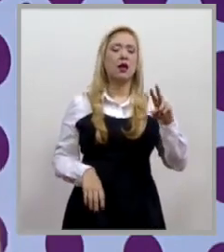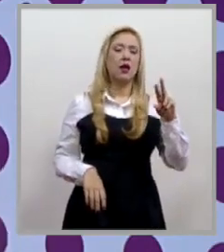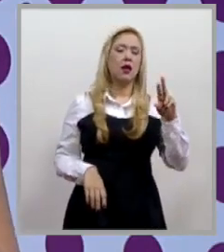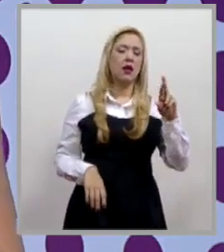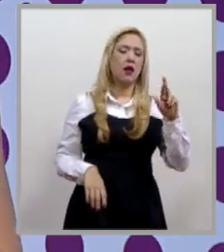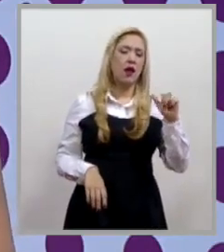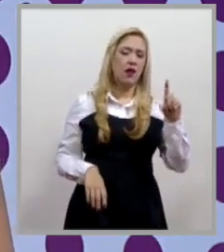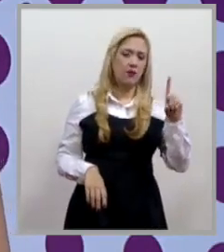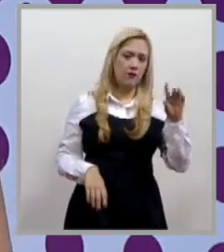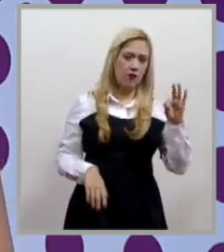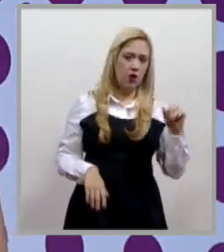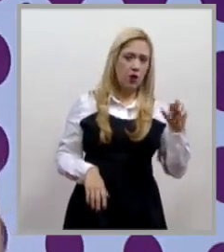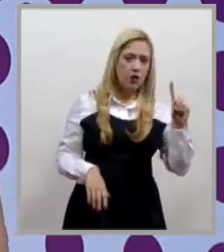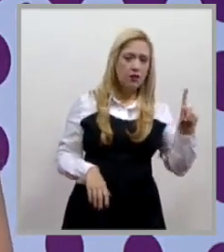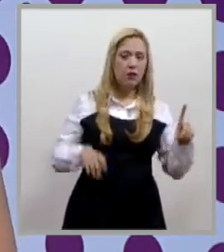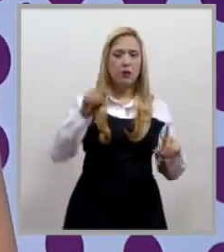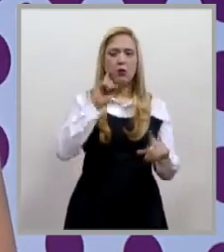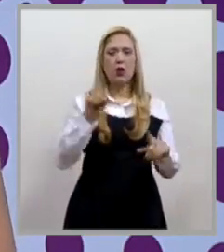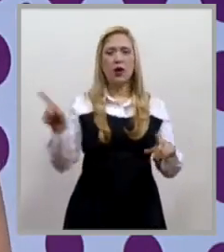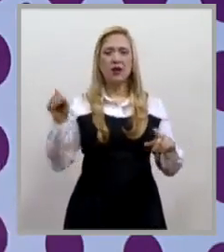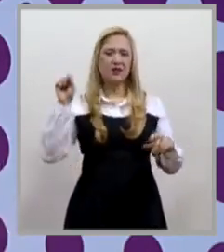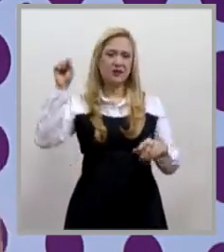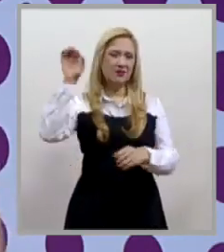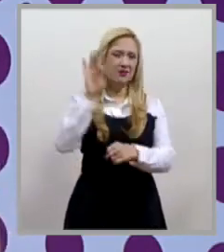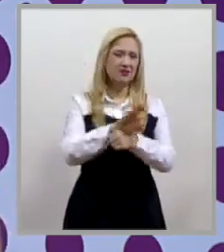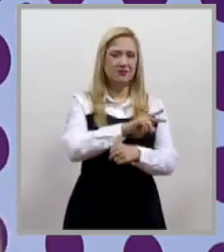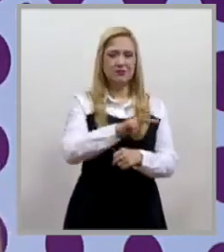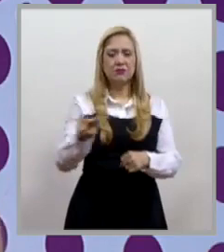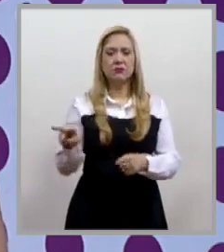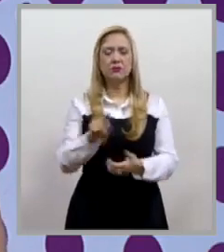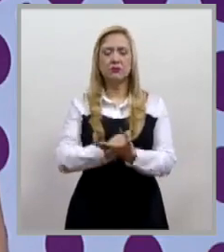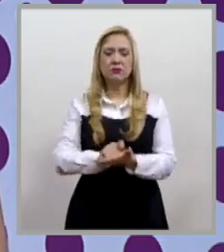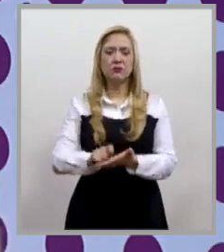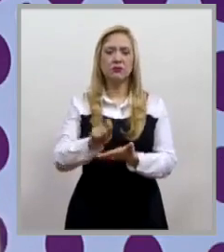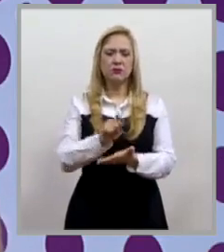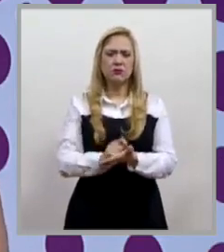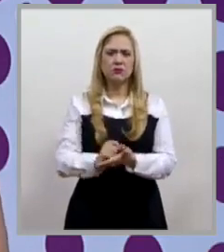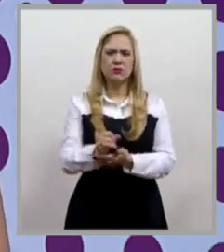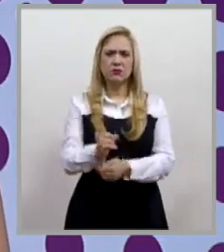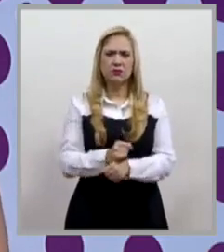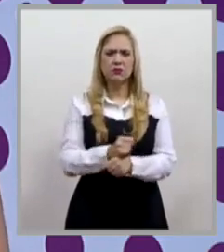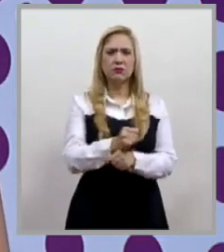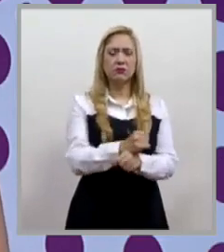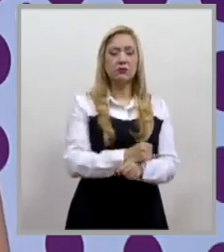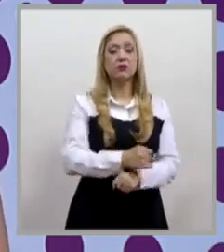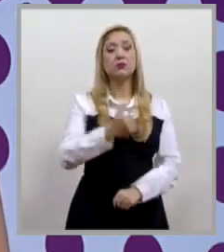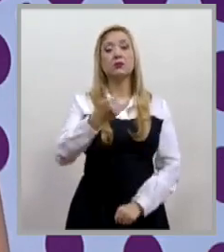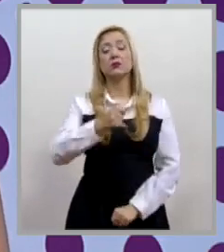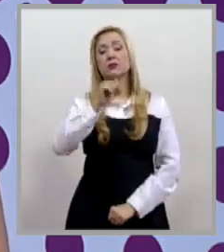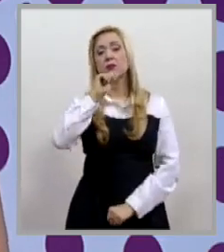digamos, empieza como a tener esta comunicación, también autoras como le decía